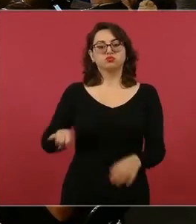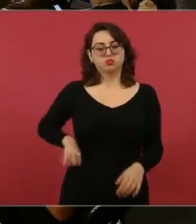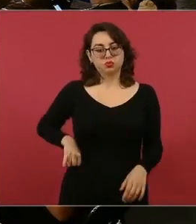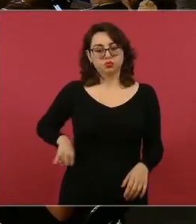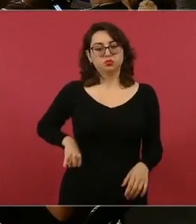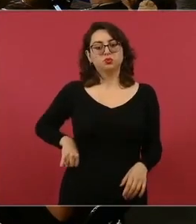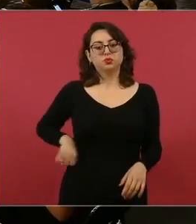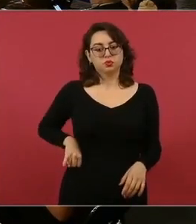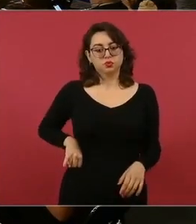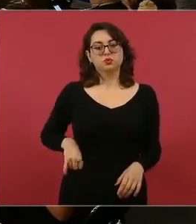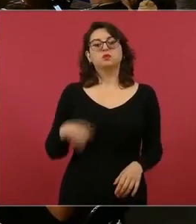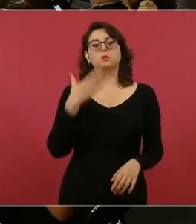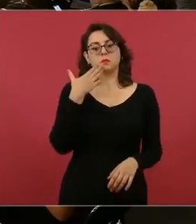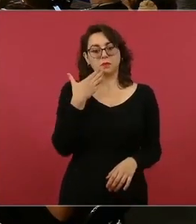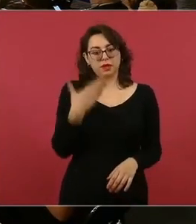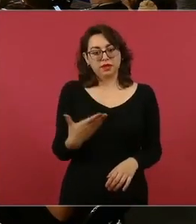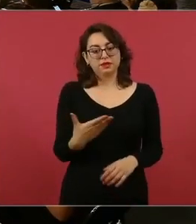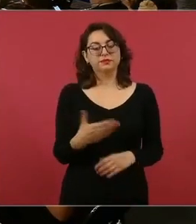Ha caído